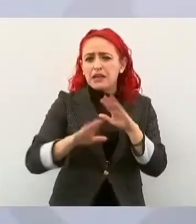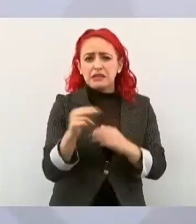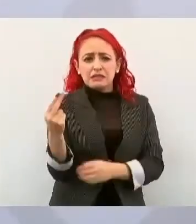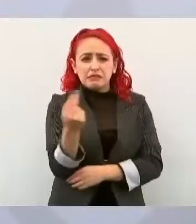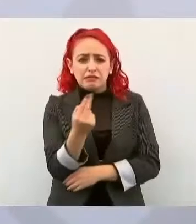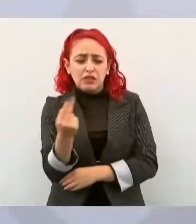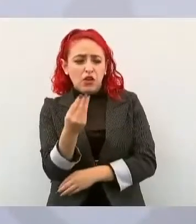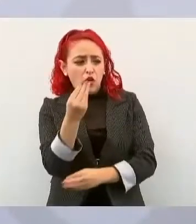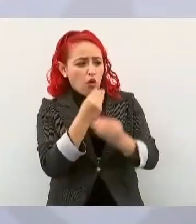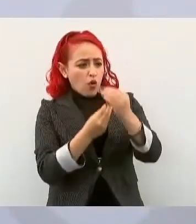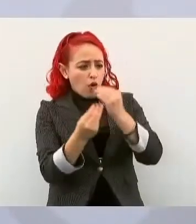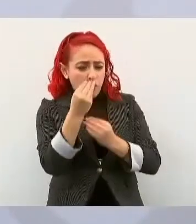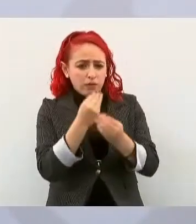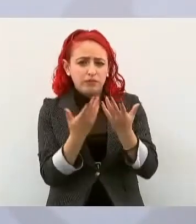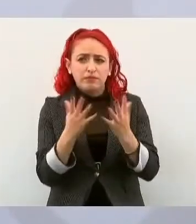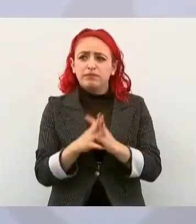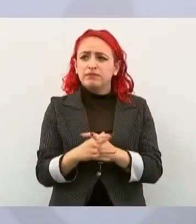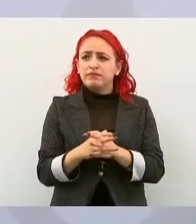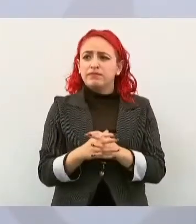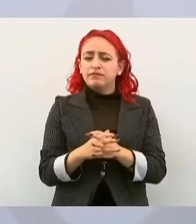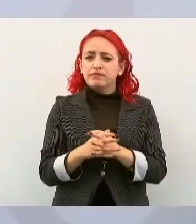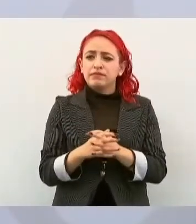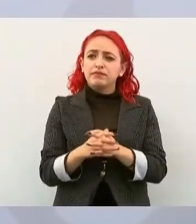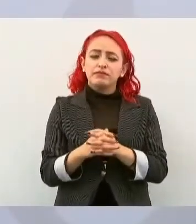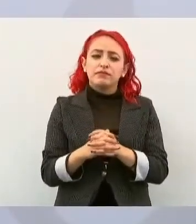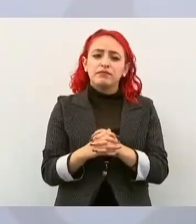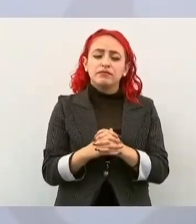su alimentación, y